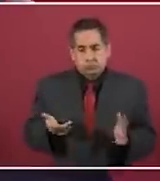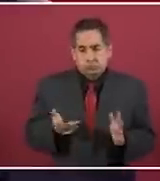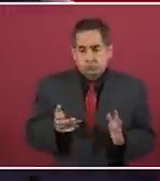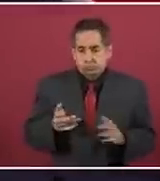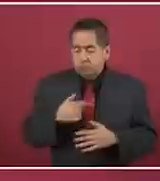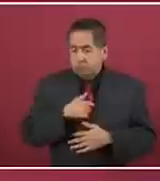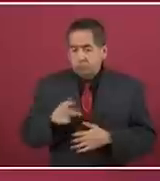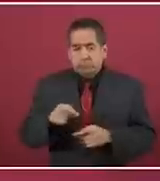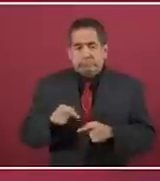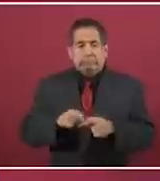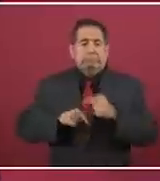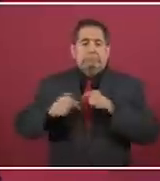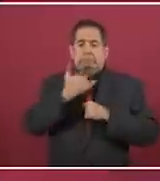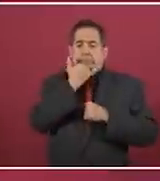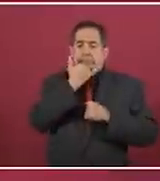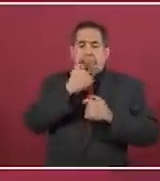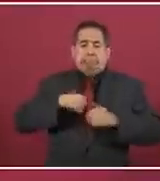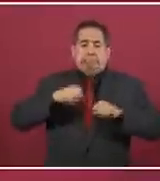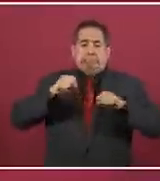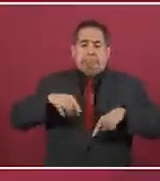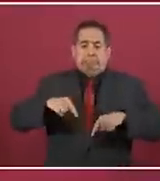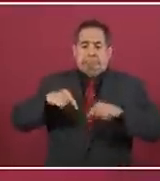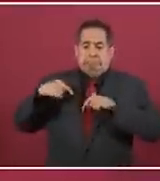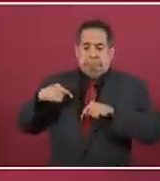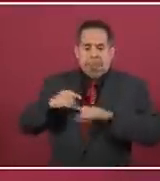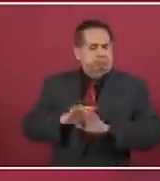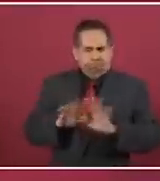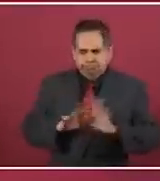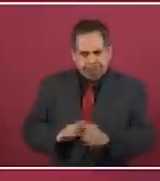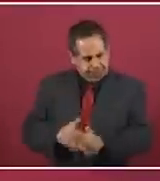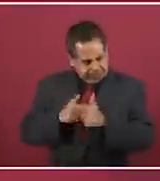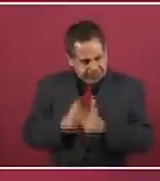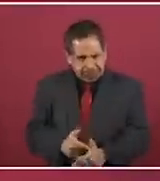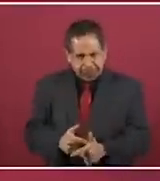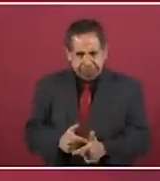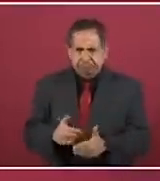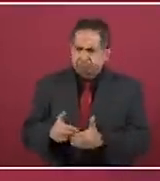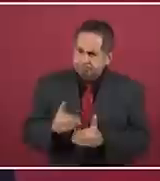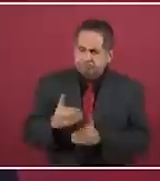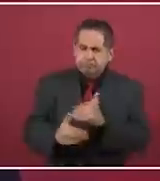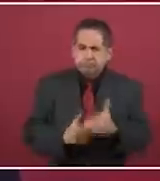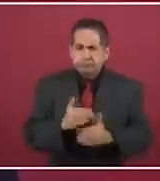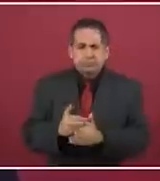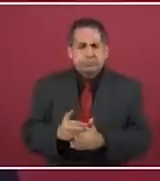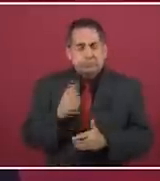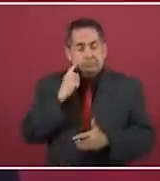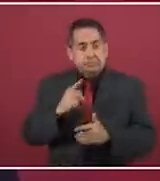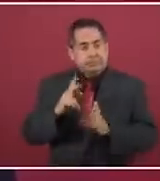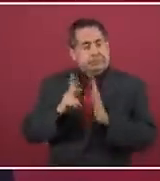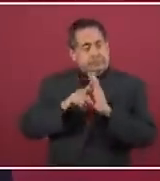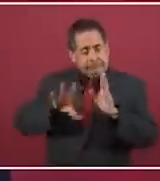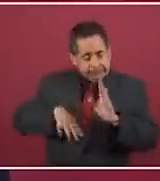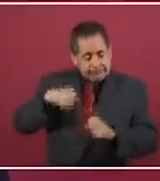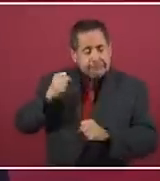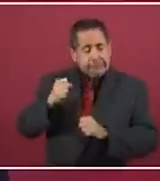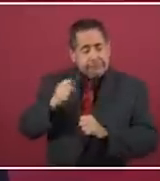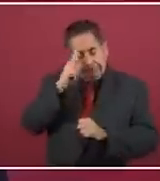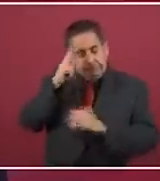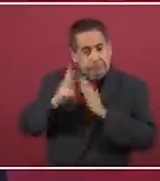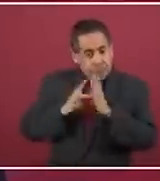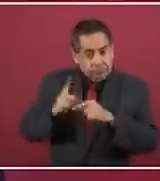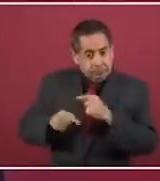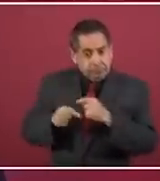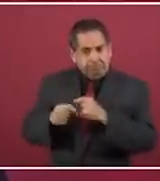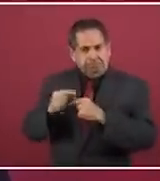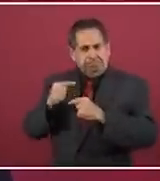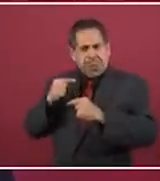un paso atrás, ni siquiera para tomar impulso en la